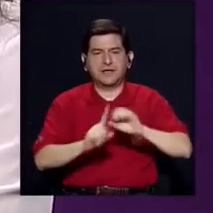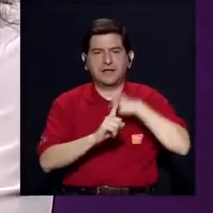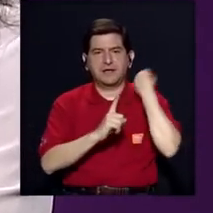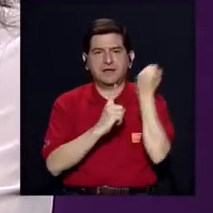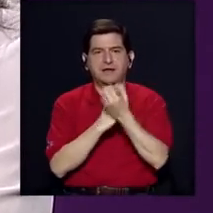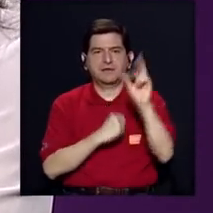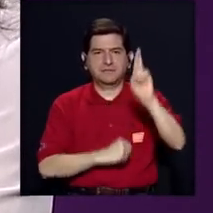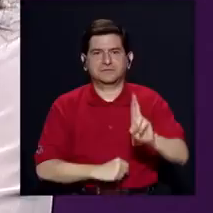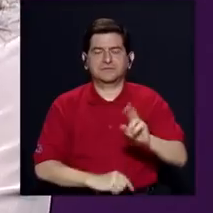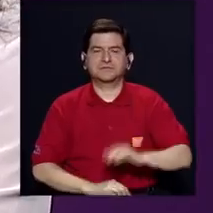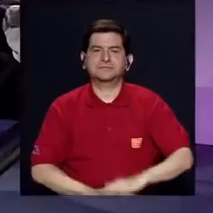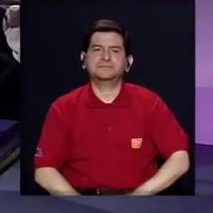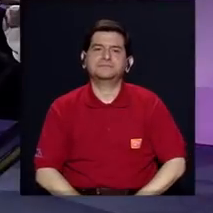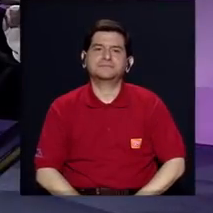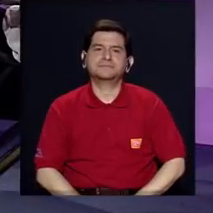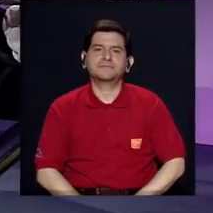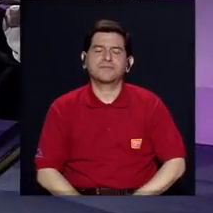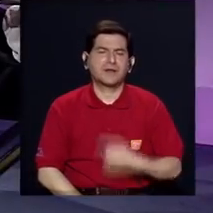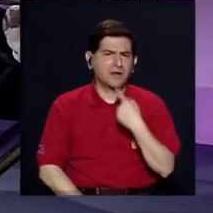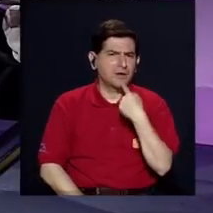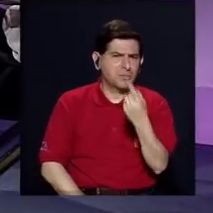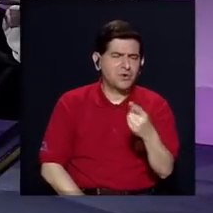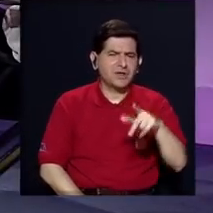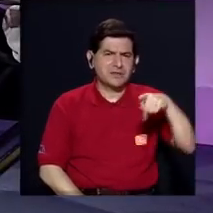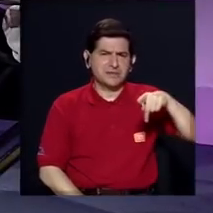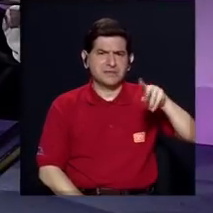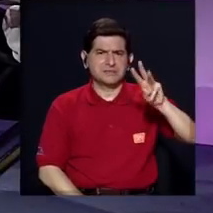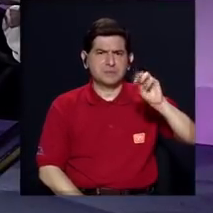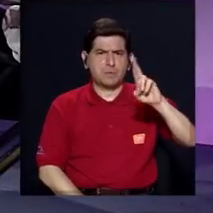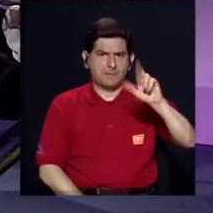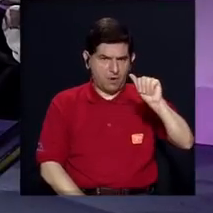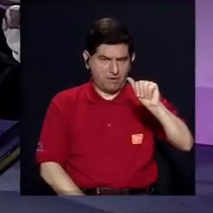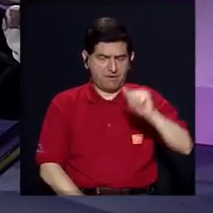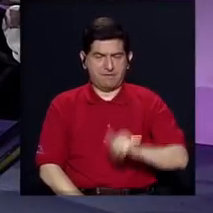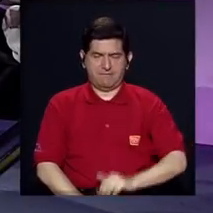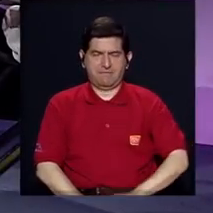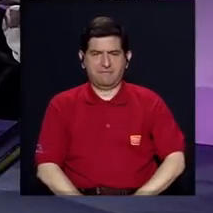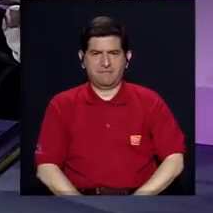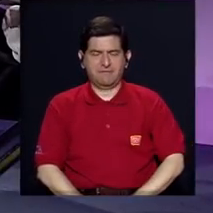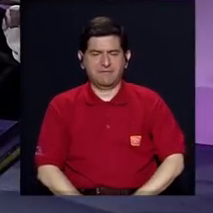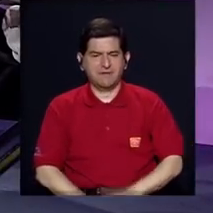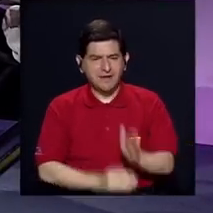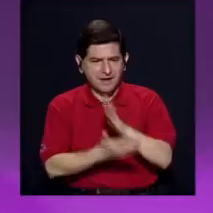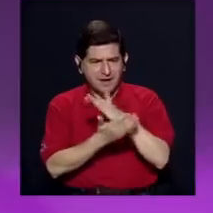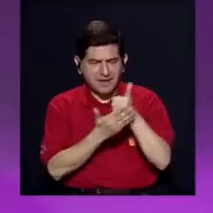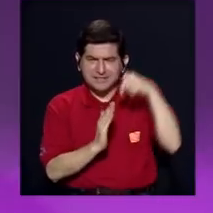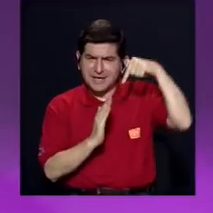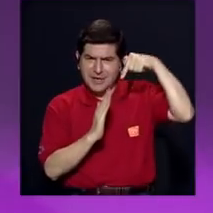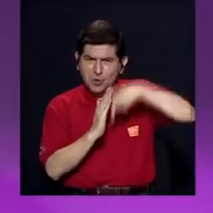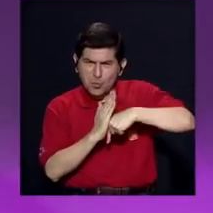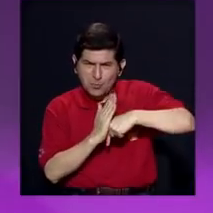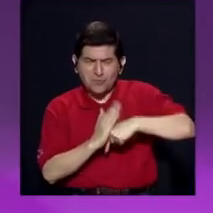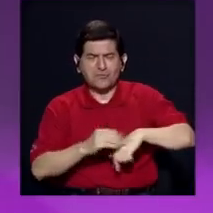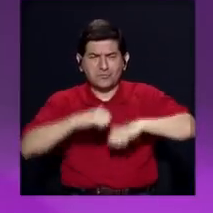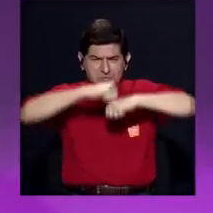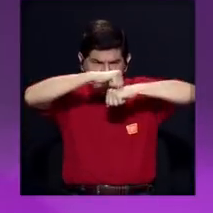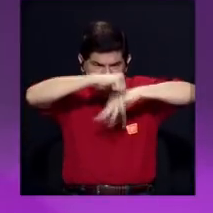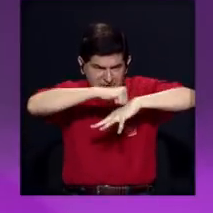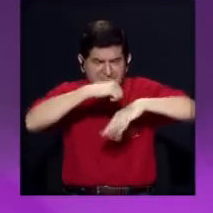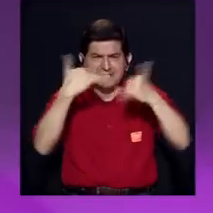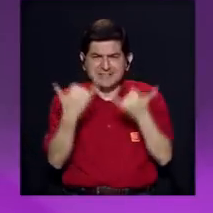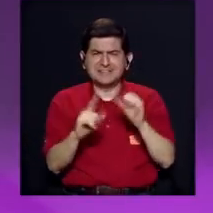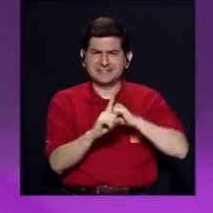sociedad precisamente por eso que está diciendo doña patricia que es algo profundamente arraigado en nuestra sociedad